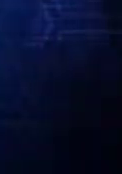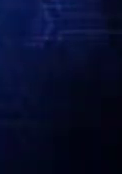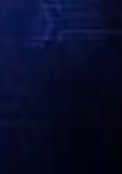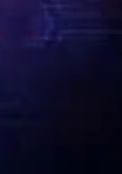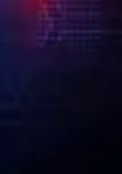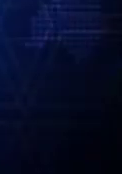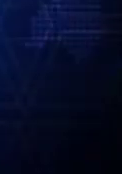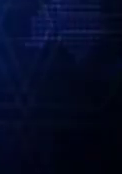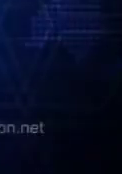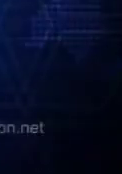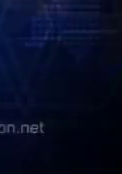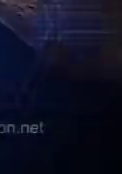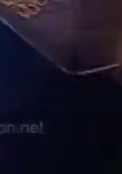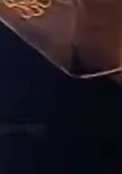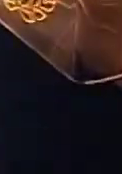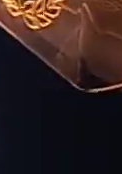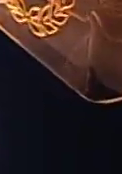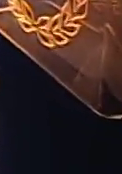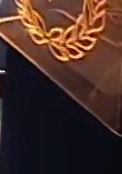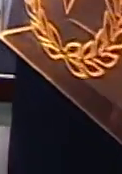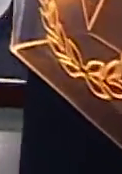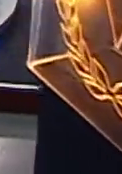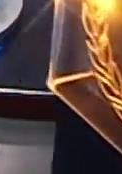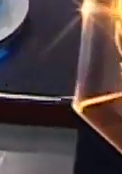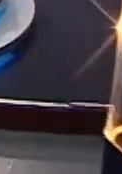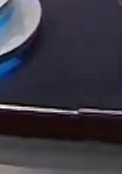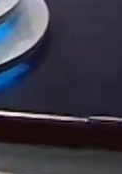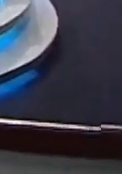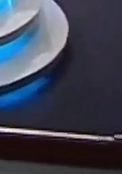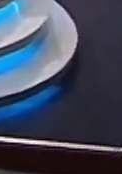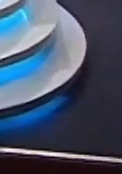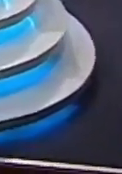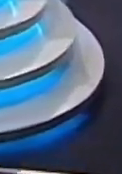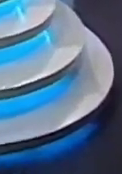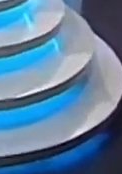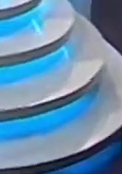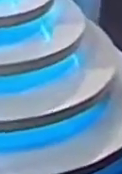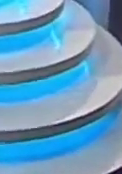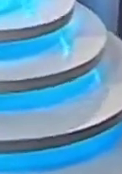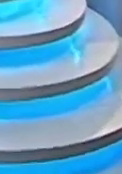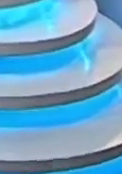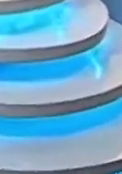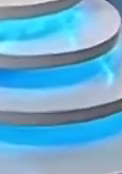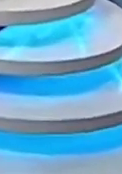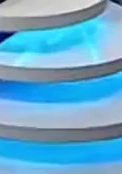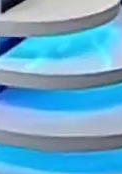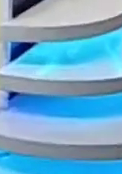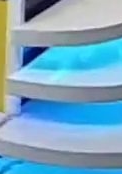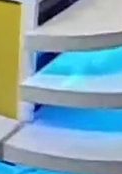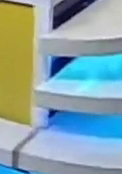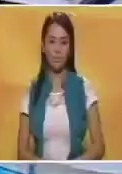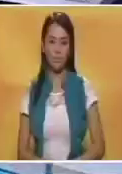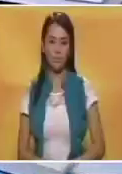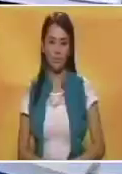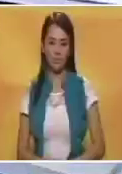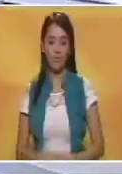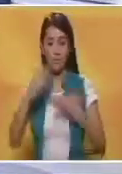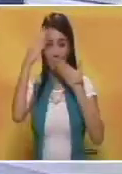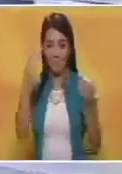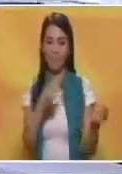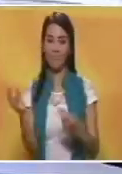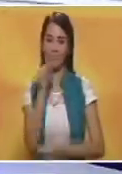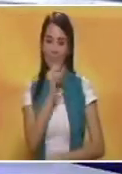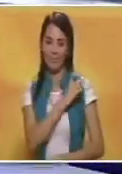doctor operé visión información justa y balanceada hola que tal amigos bienvenidos a la visión